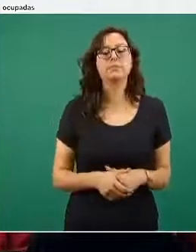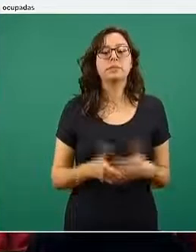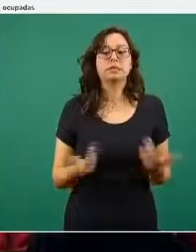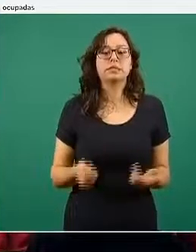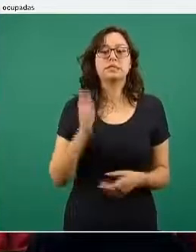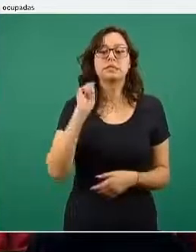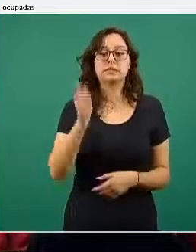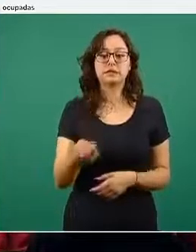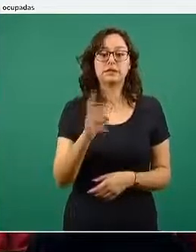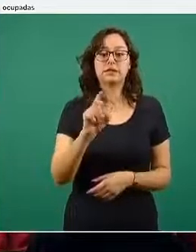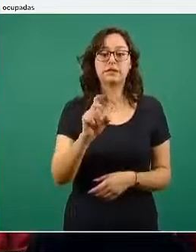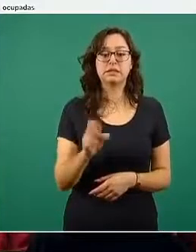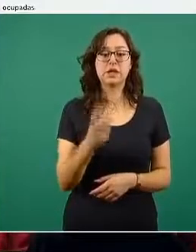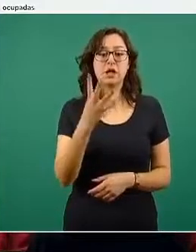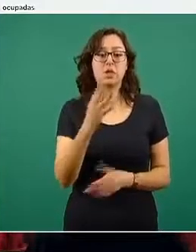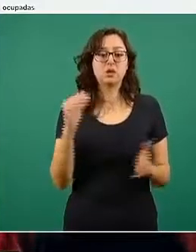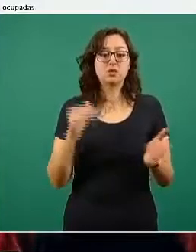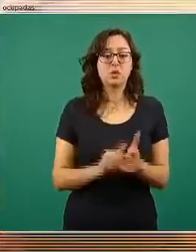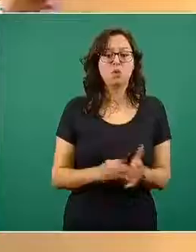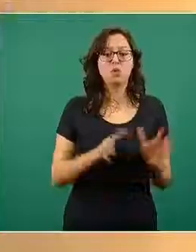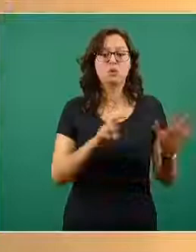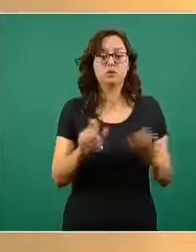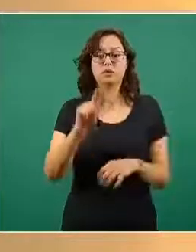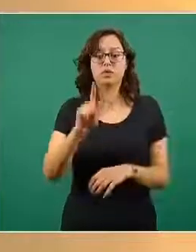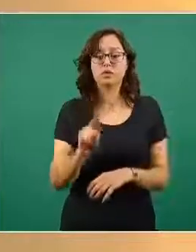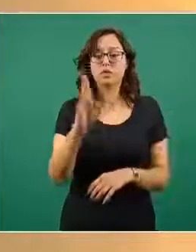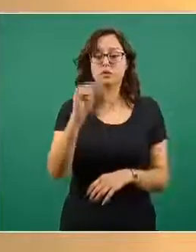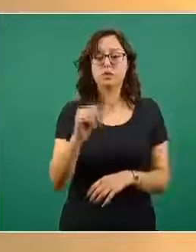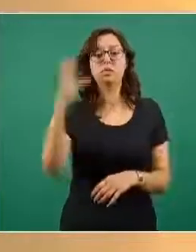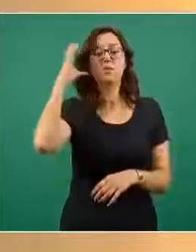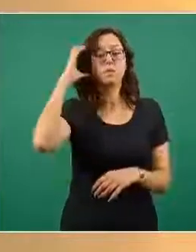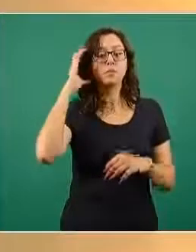las 34.479 camas están ocupadas